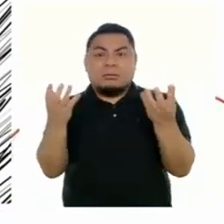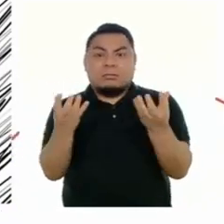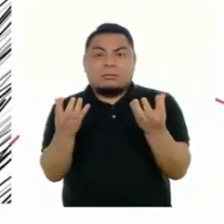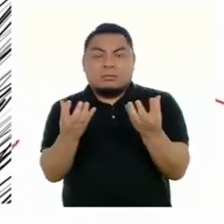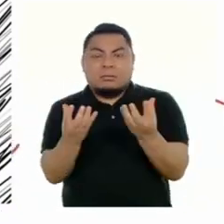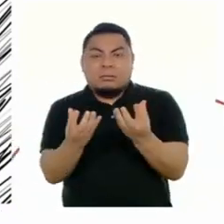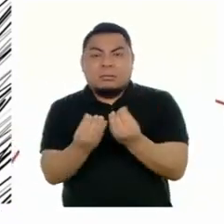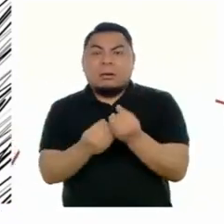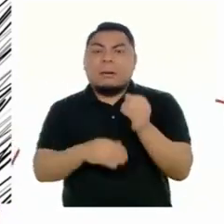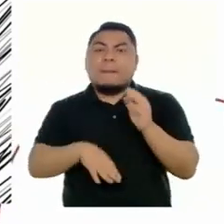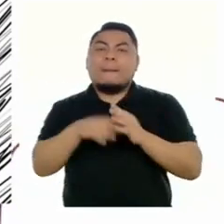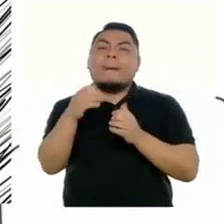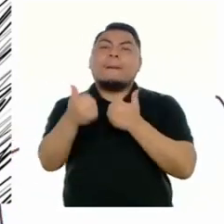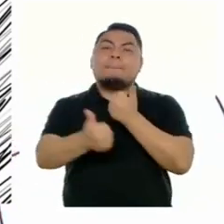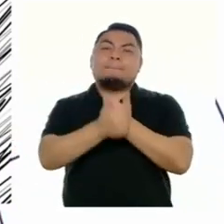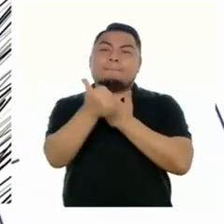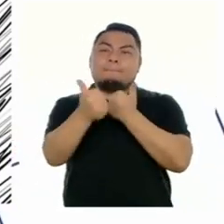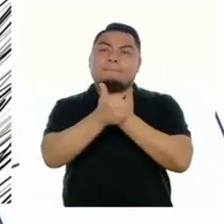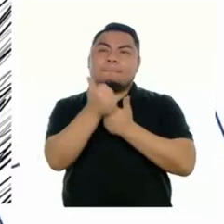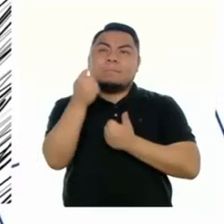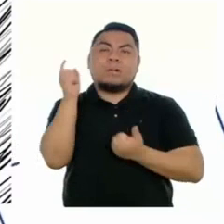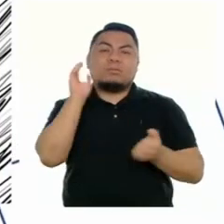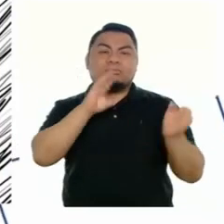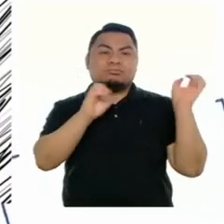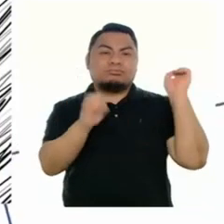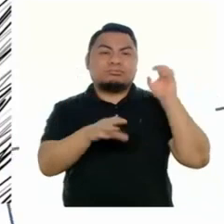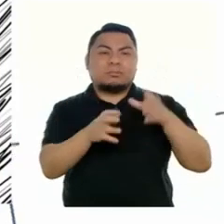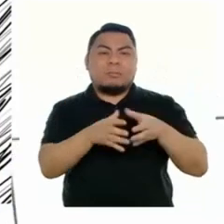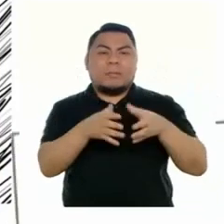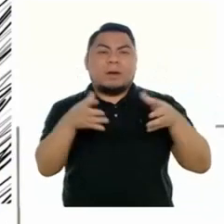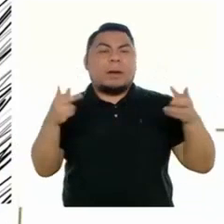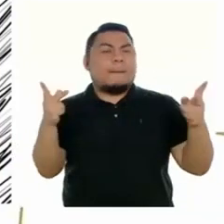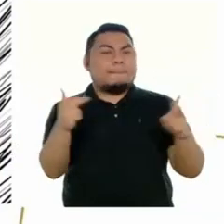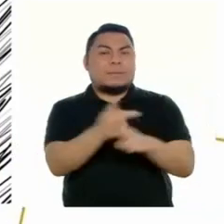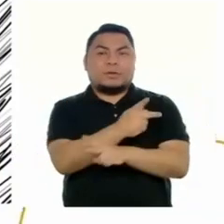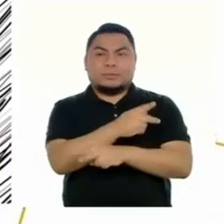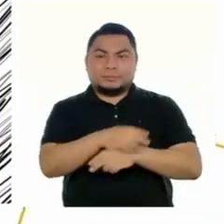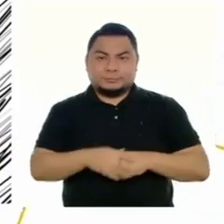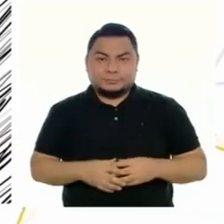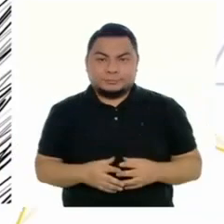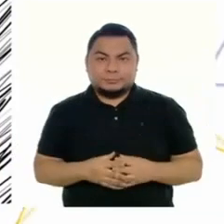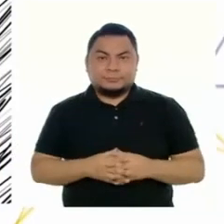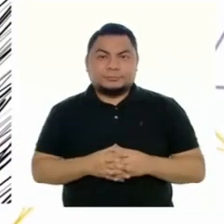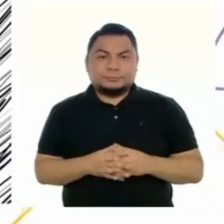bosques, mayor amenaza de los desastres naturales.